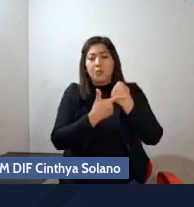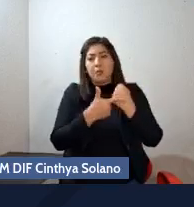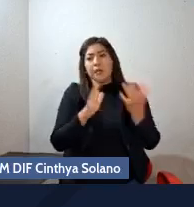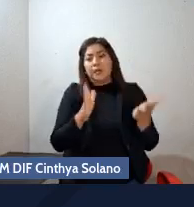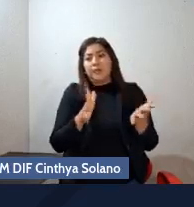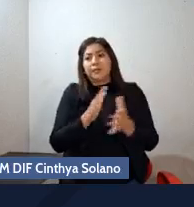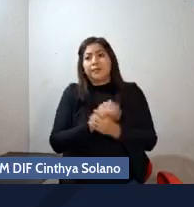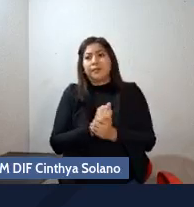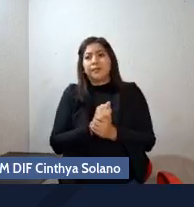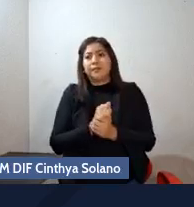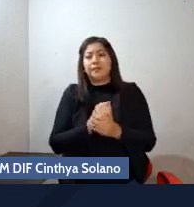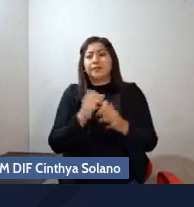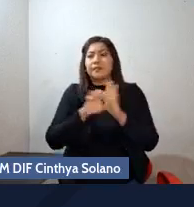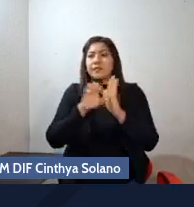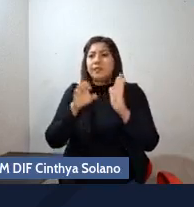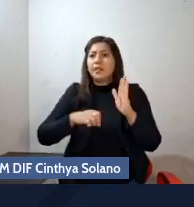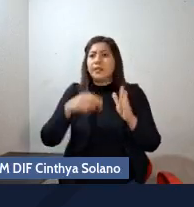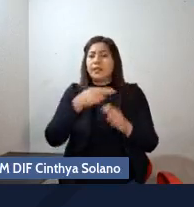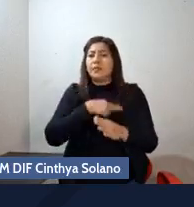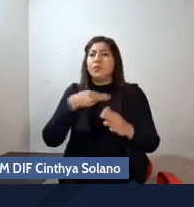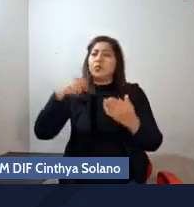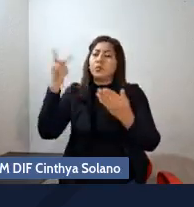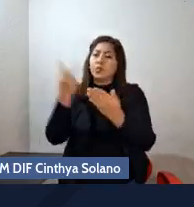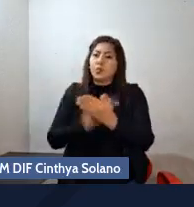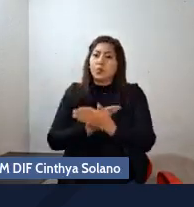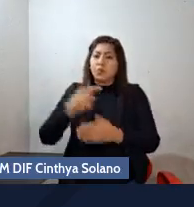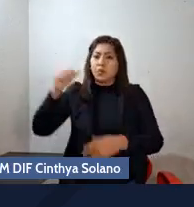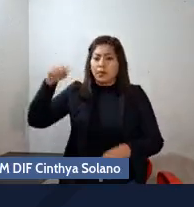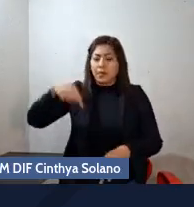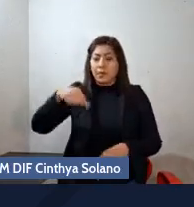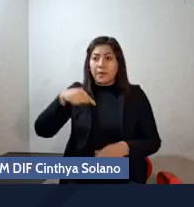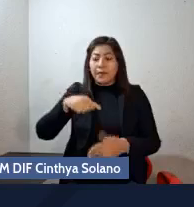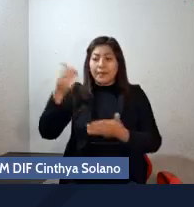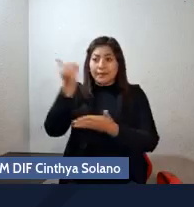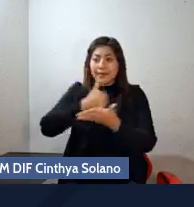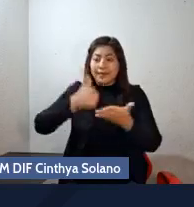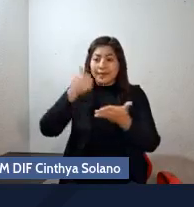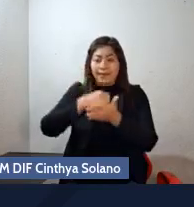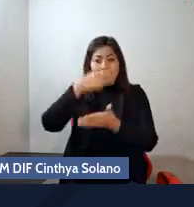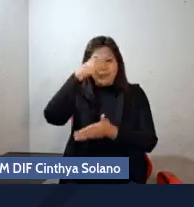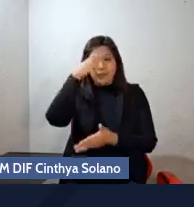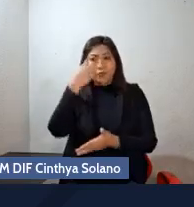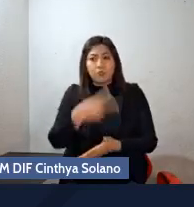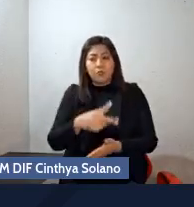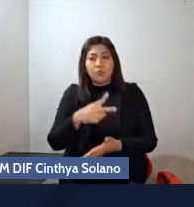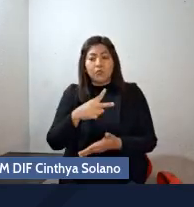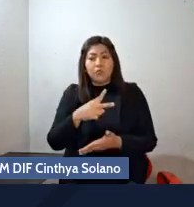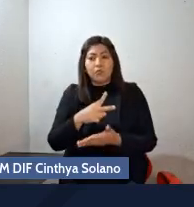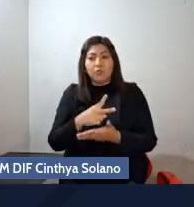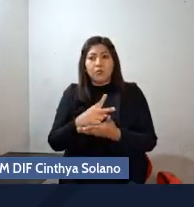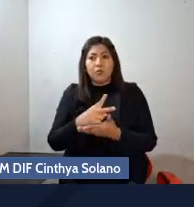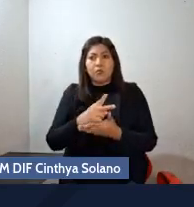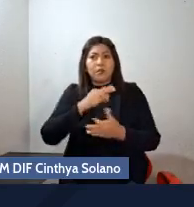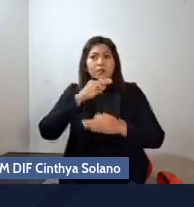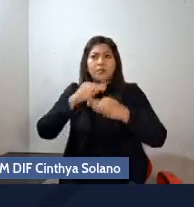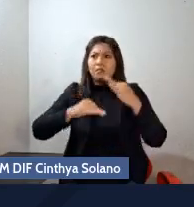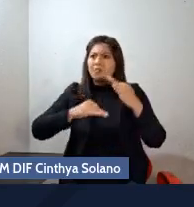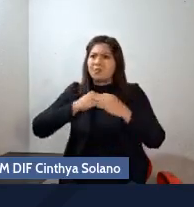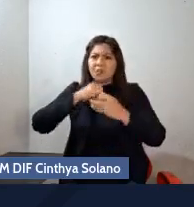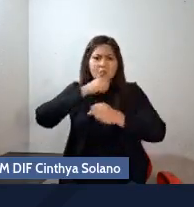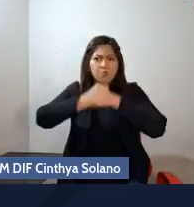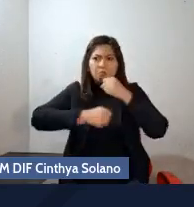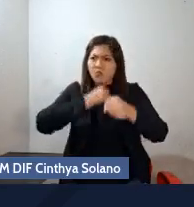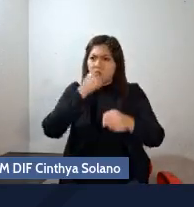gobierno de la Ciudad de México es totalmente todo el año, no como en